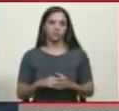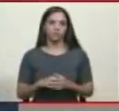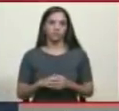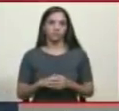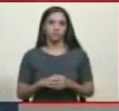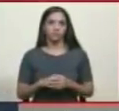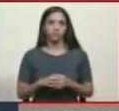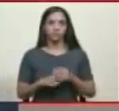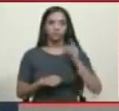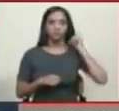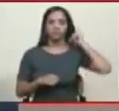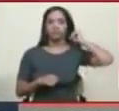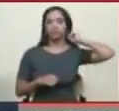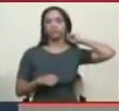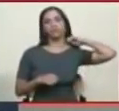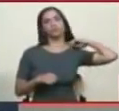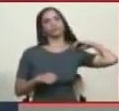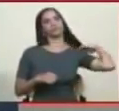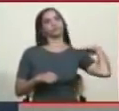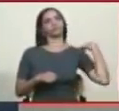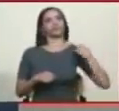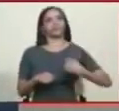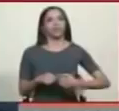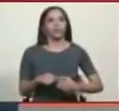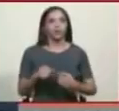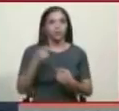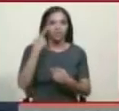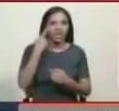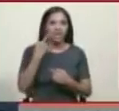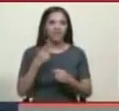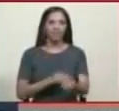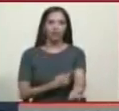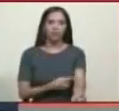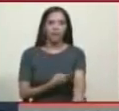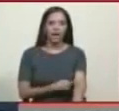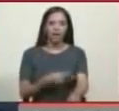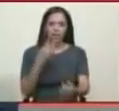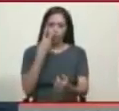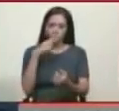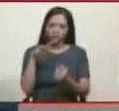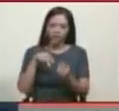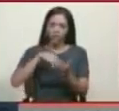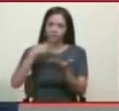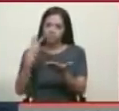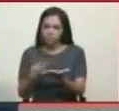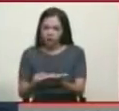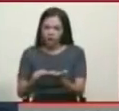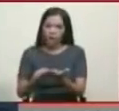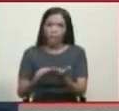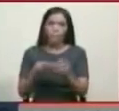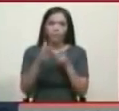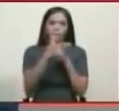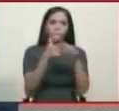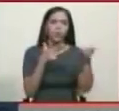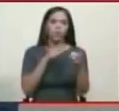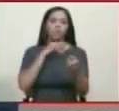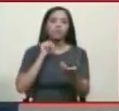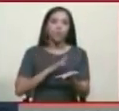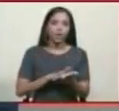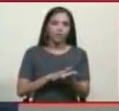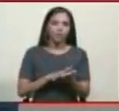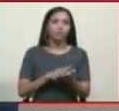Nosotros sabemos qué es ver a tu hermano, a tu familiar caído por una bala asesina. Eso lo vimos